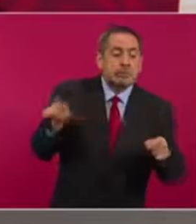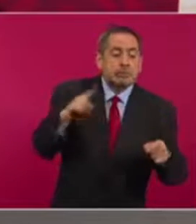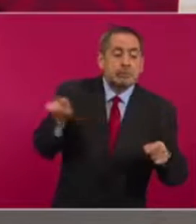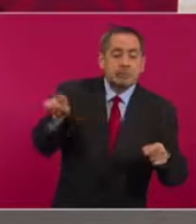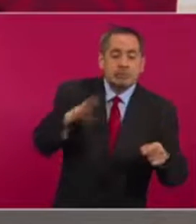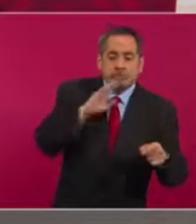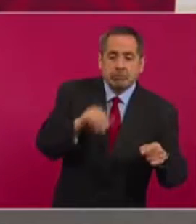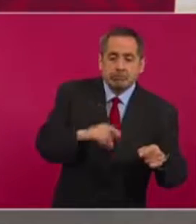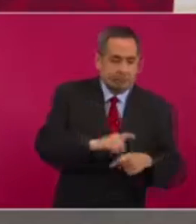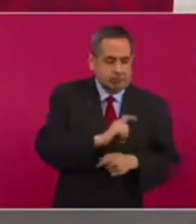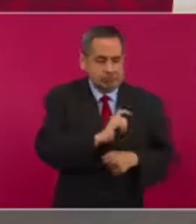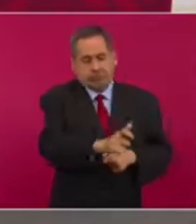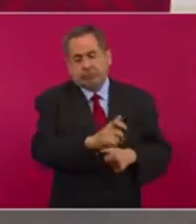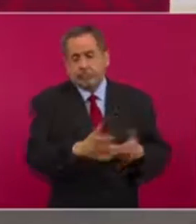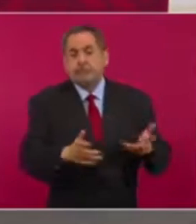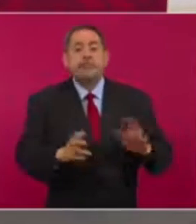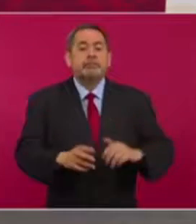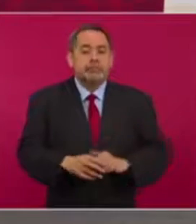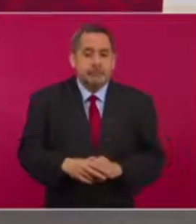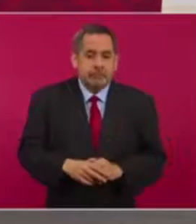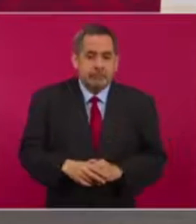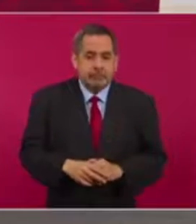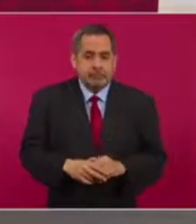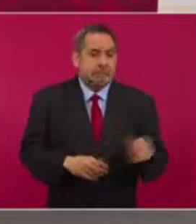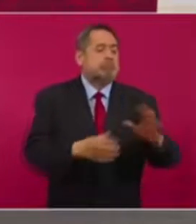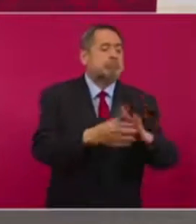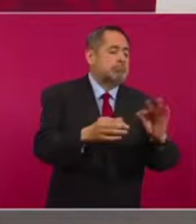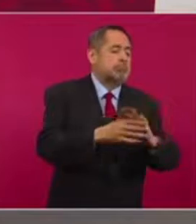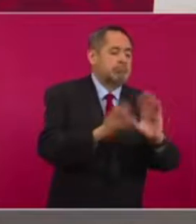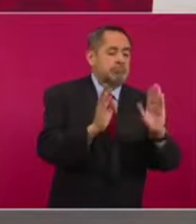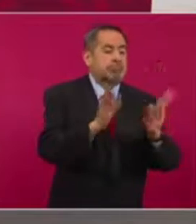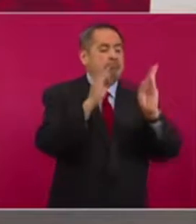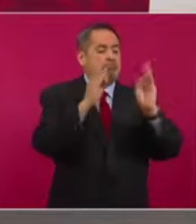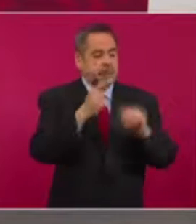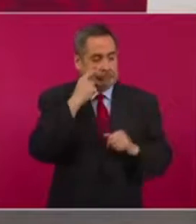no voy a decir al precio, pero los convencieron.